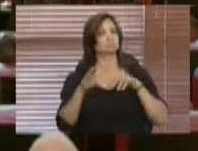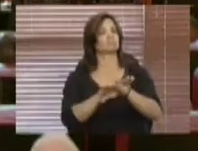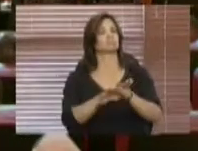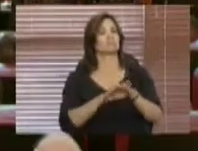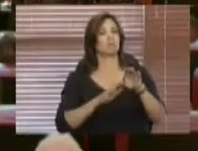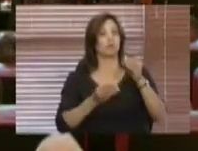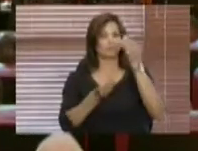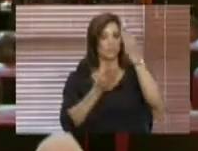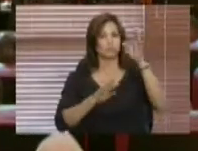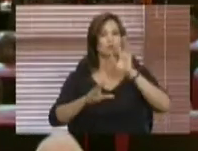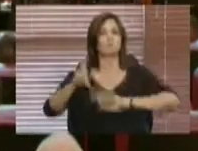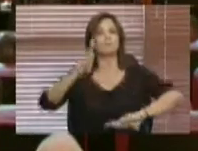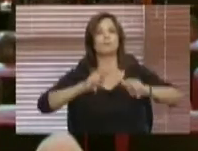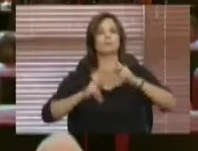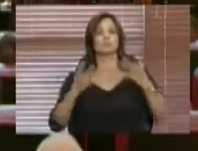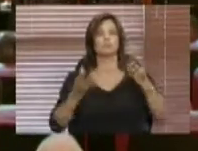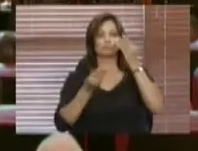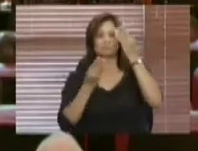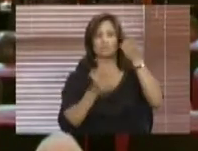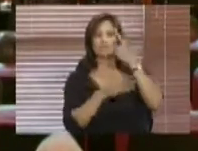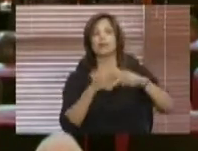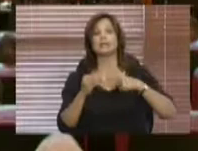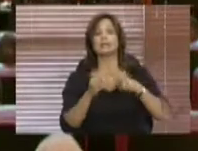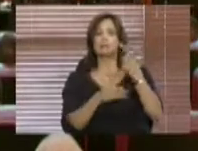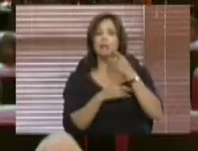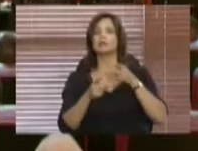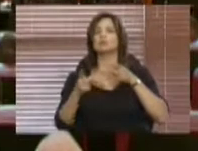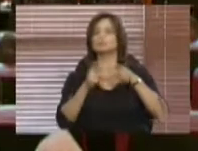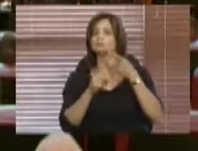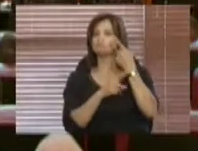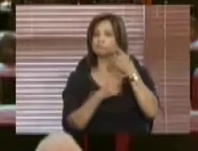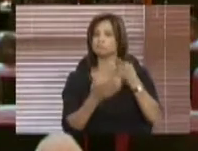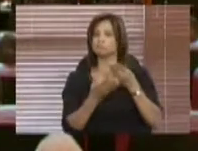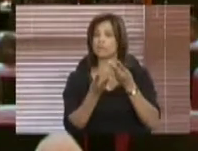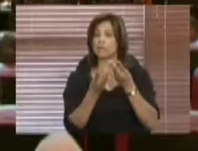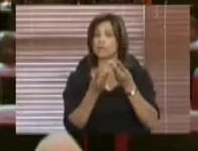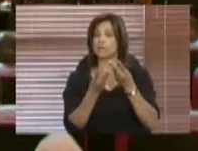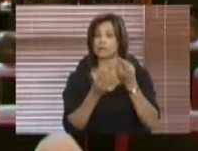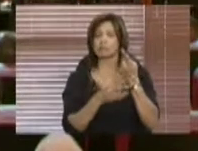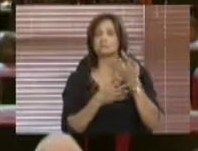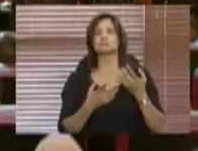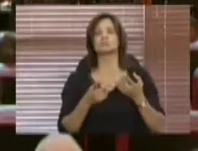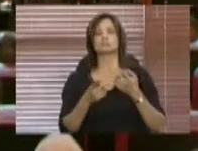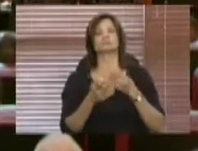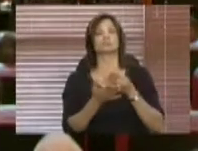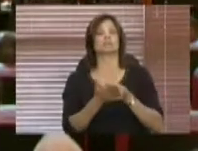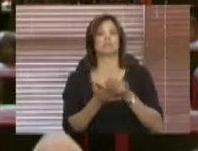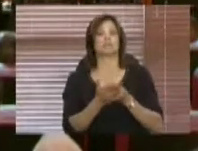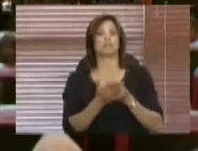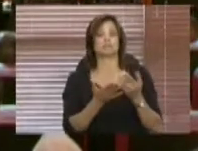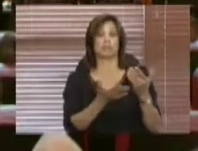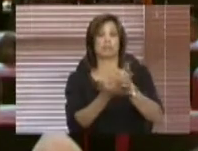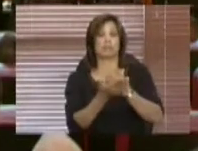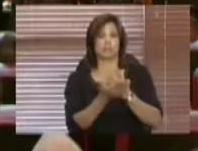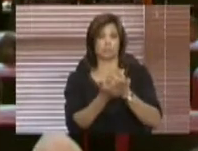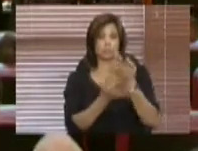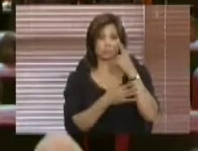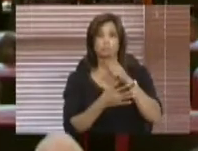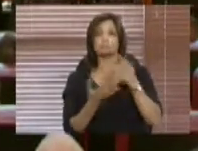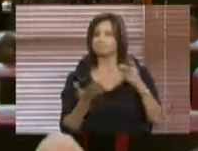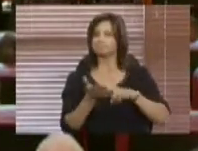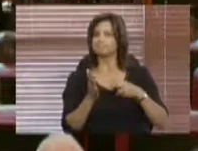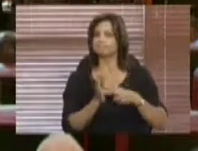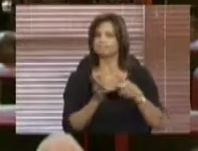información pública, información relativa al manejo de las cuentas de gastos y egresos, es